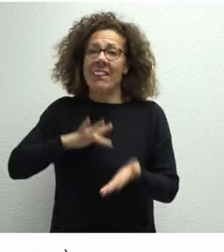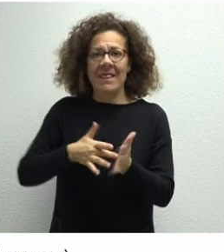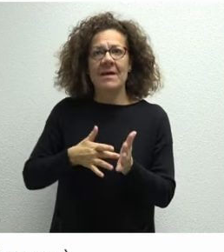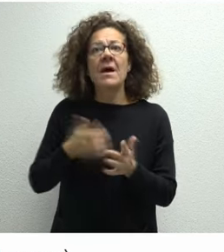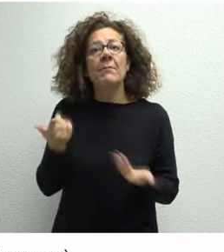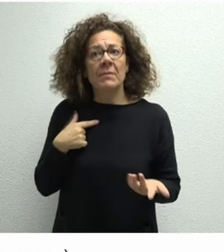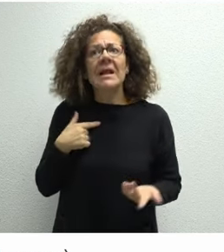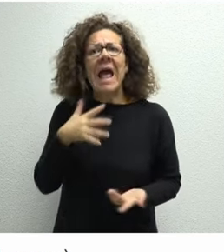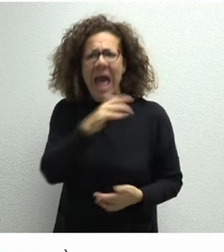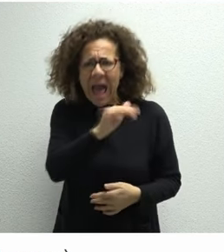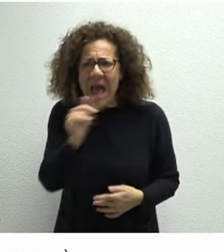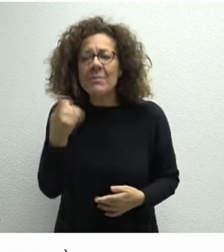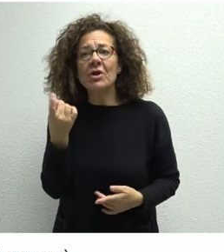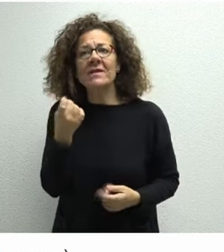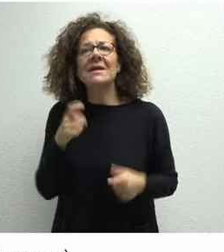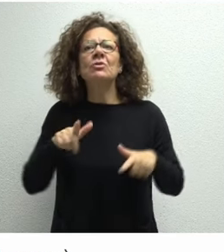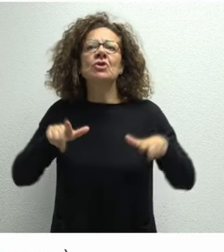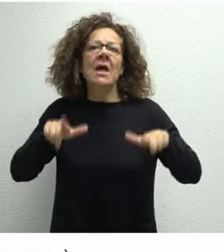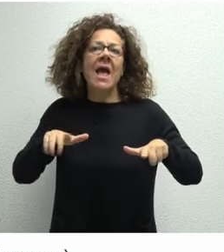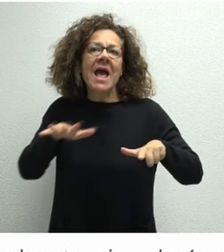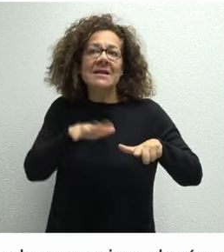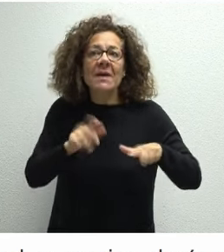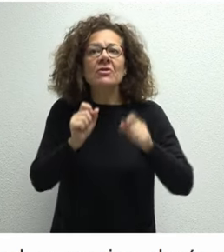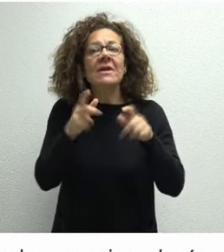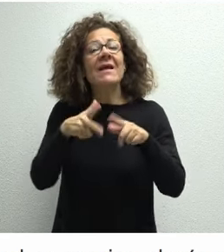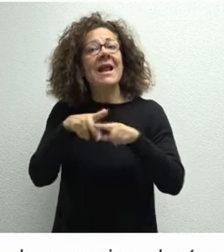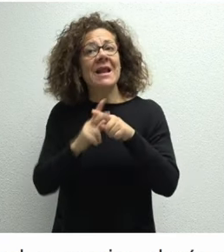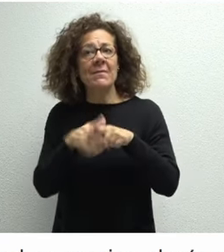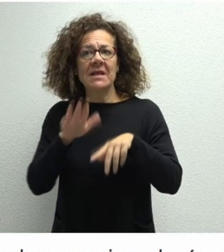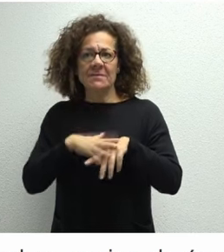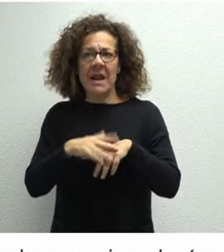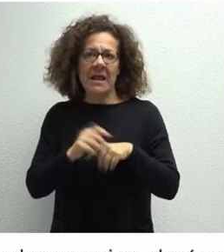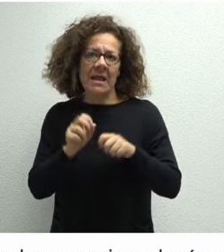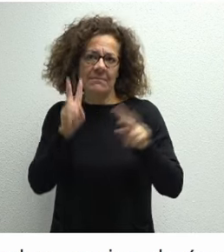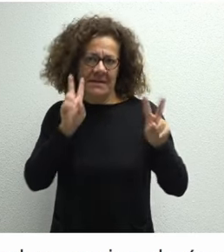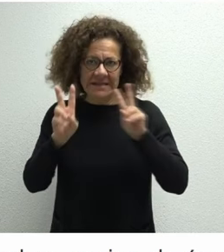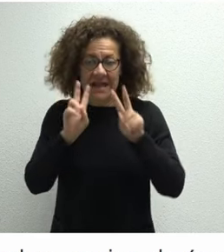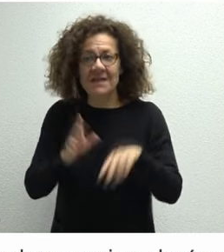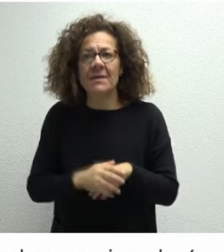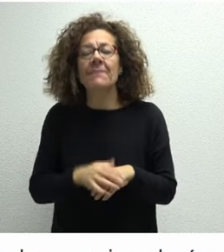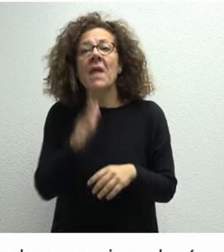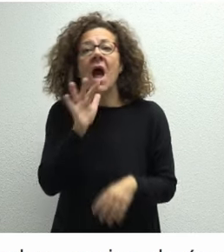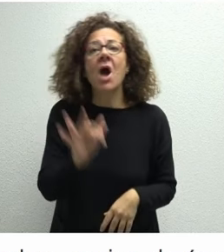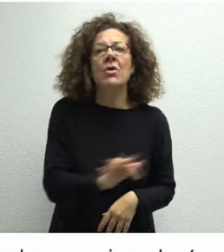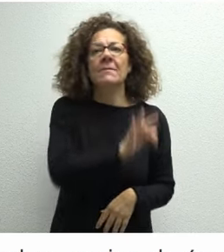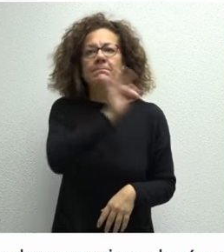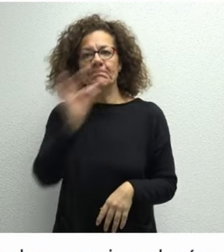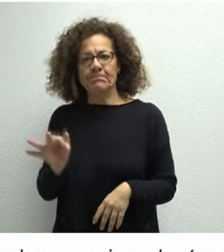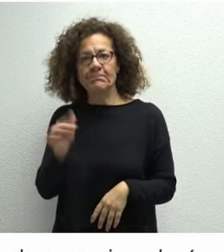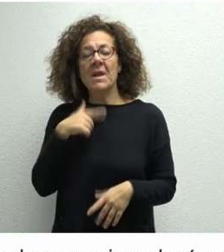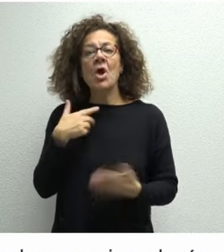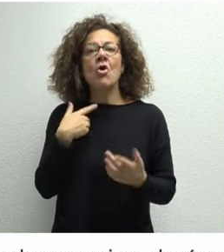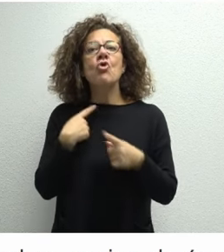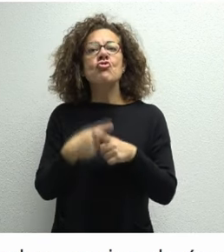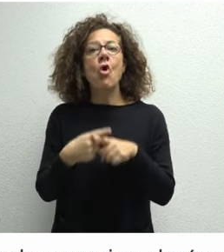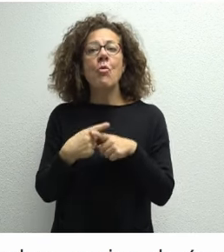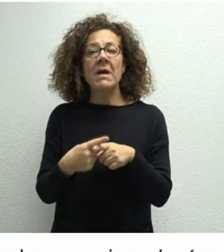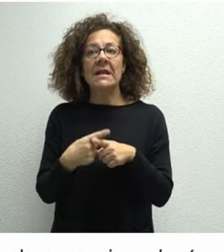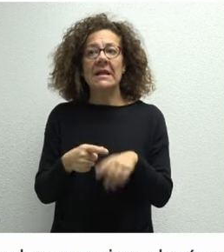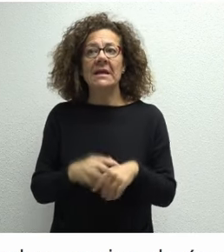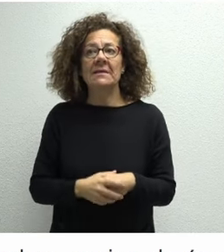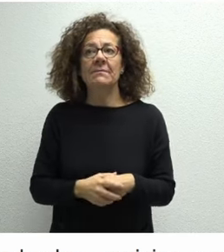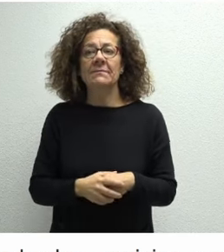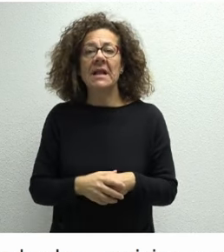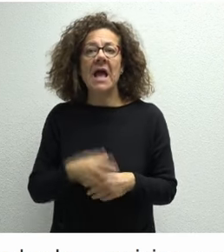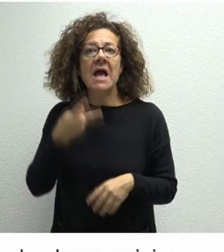necesitamos espacios como estos no y dotarles de herramientas para que que sean visibles Bueno a continuación vamos a compartir